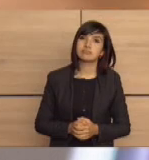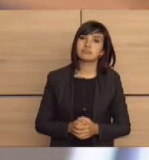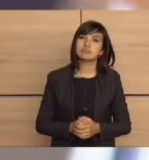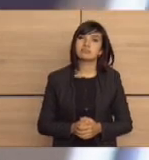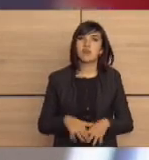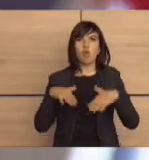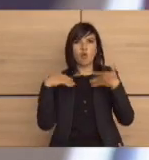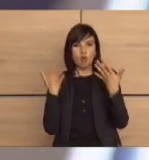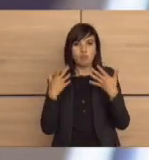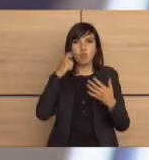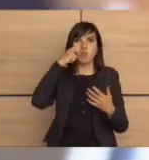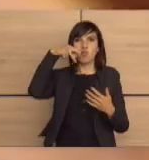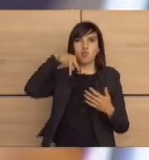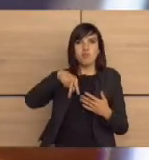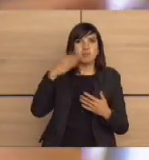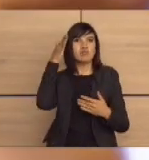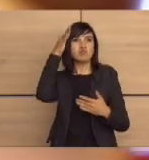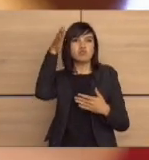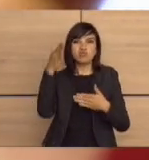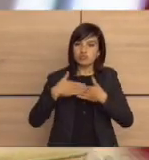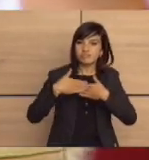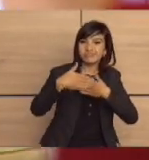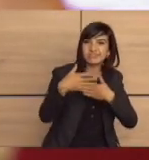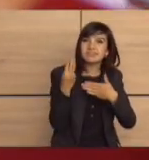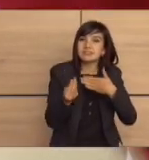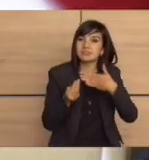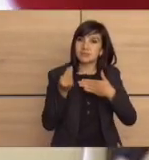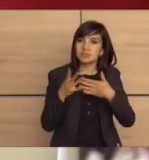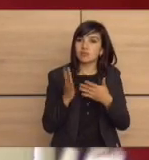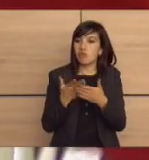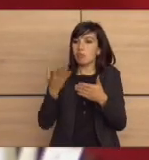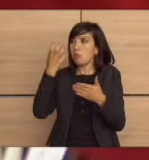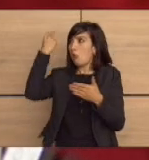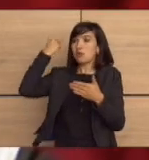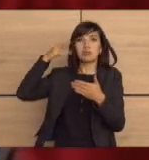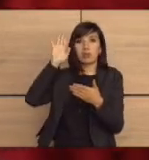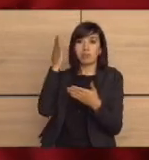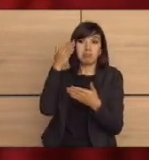agencia humana, el sentido de sujeto histórico que tenemos que tener cada uno de